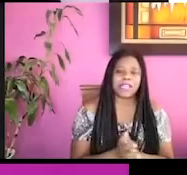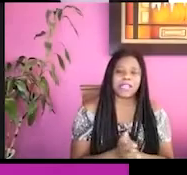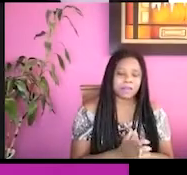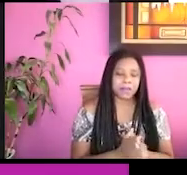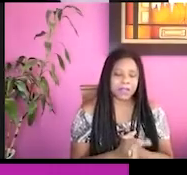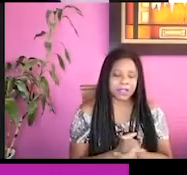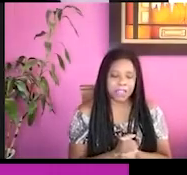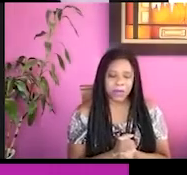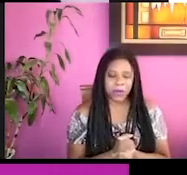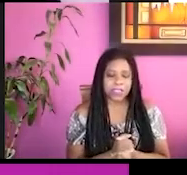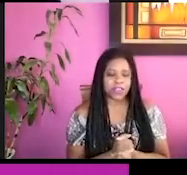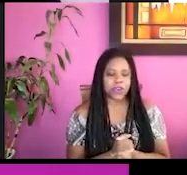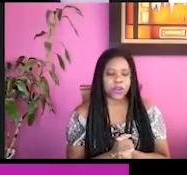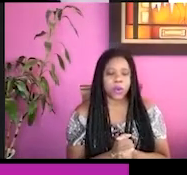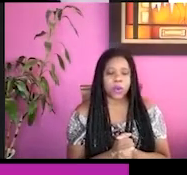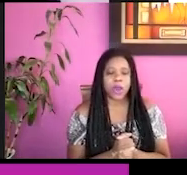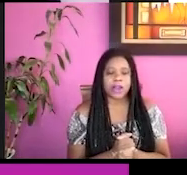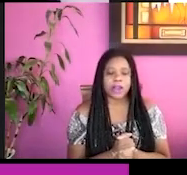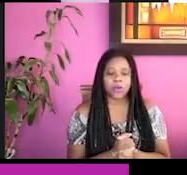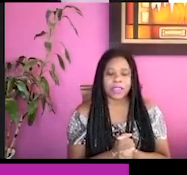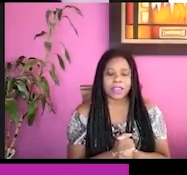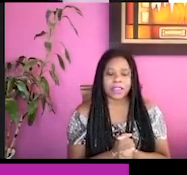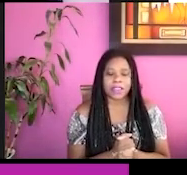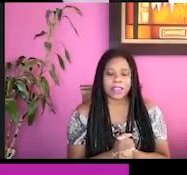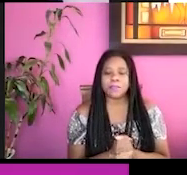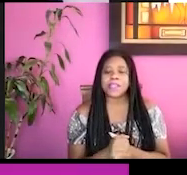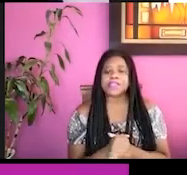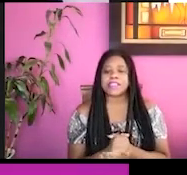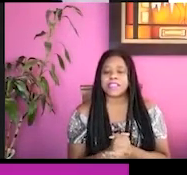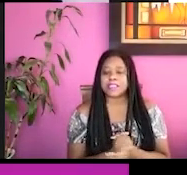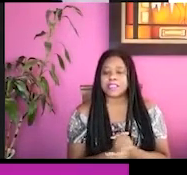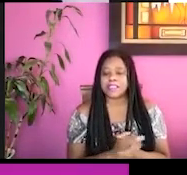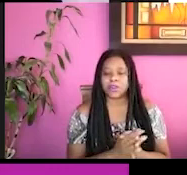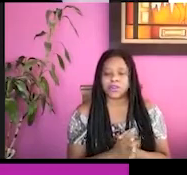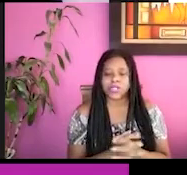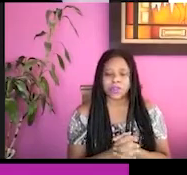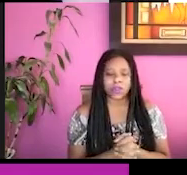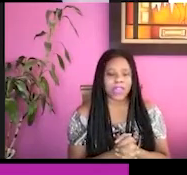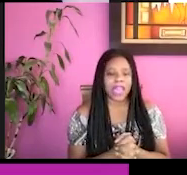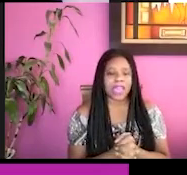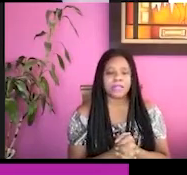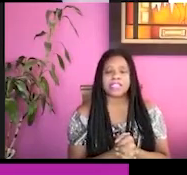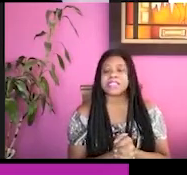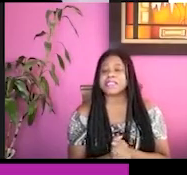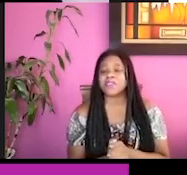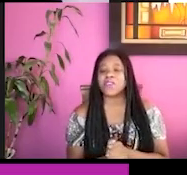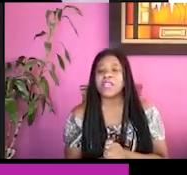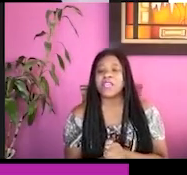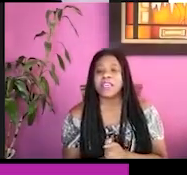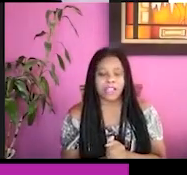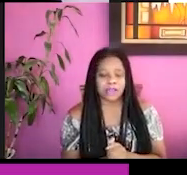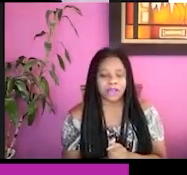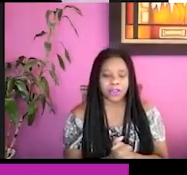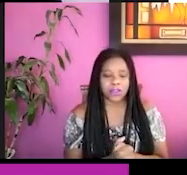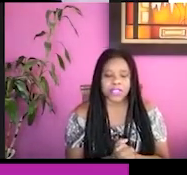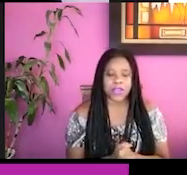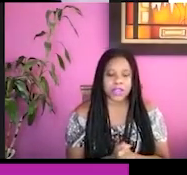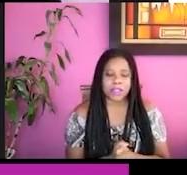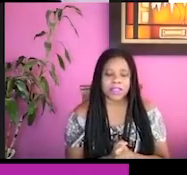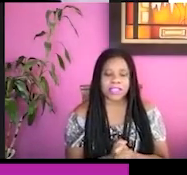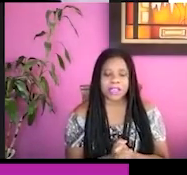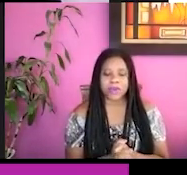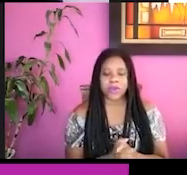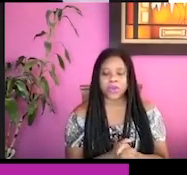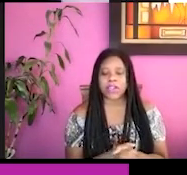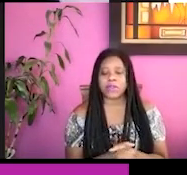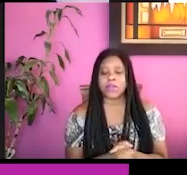Damos la bienvenida en primer término al señor Juan Raúl Cadillo León, presidente del Consejo de Administración del Fondo Nacional